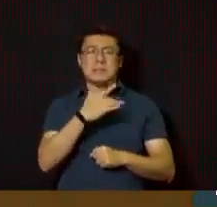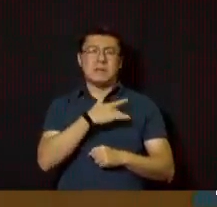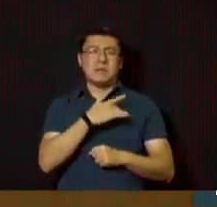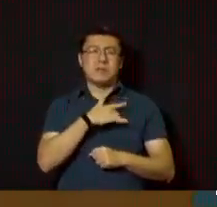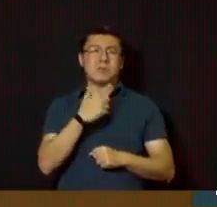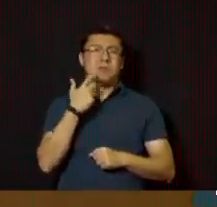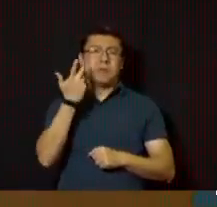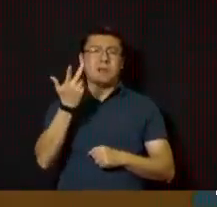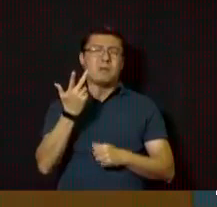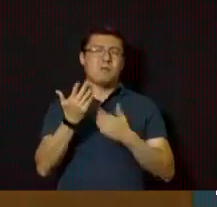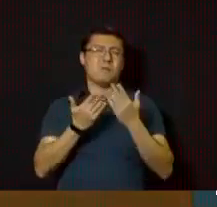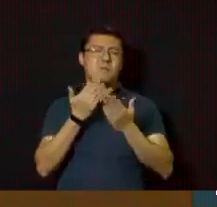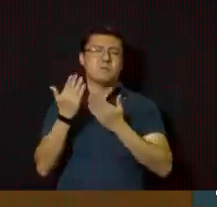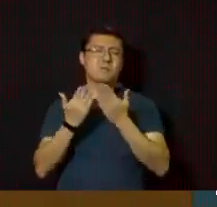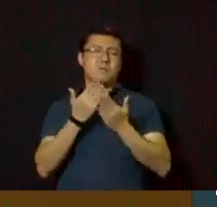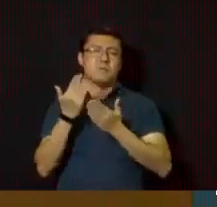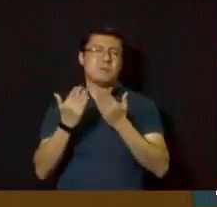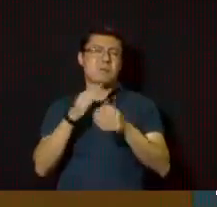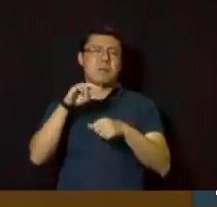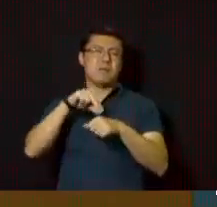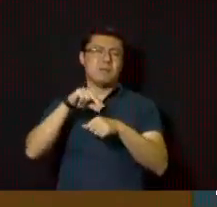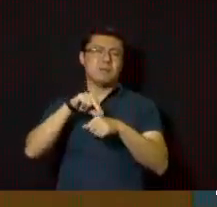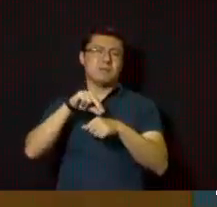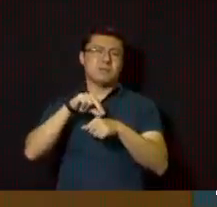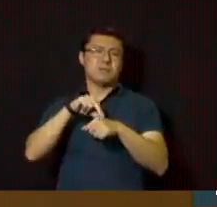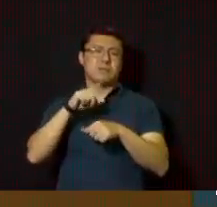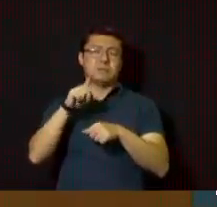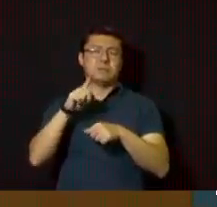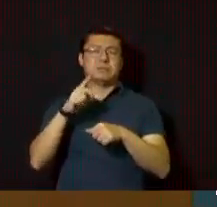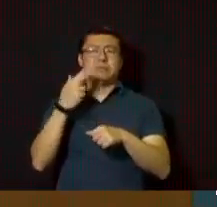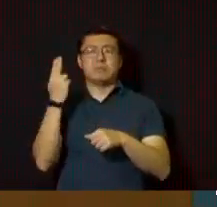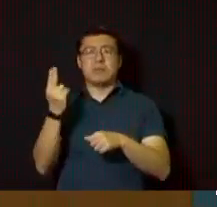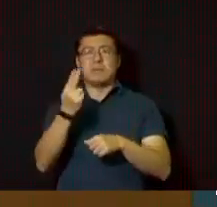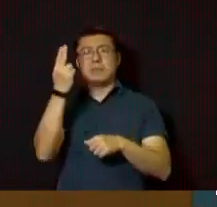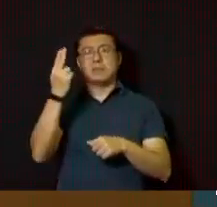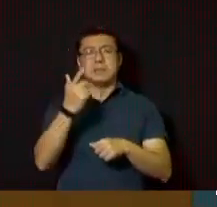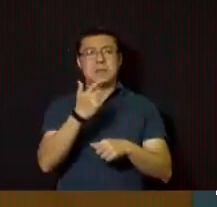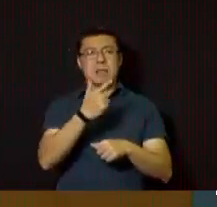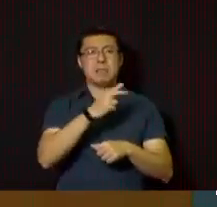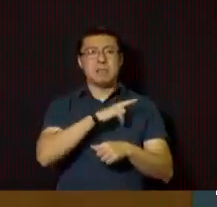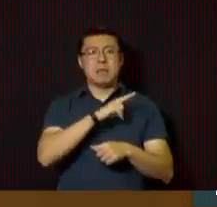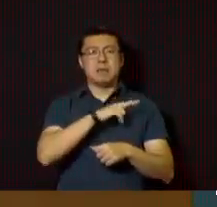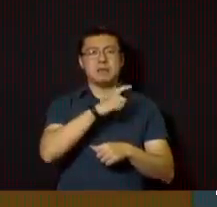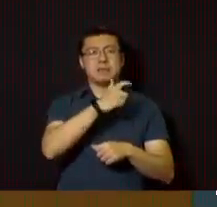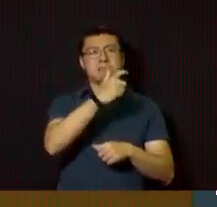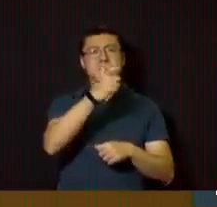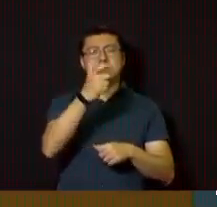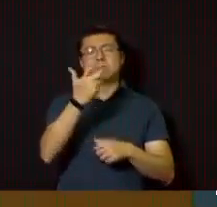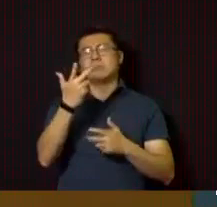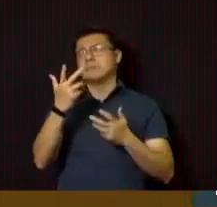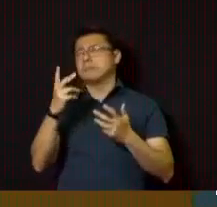medicina. Me acuerdo que fui incluso a las particulares y costaba muchísimo. No alcanzaba. Entonces,